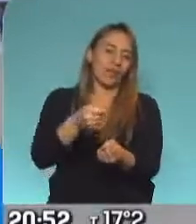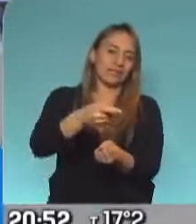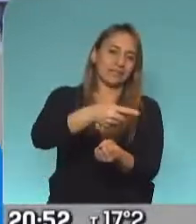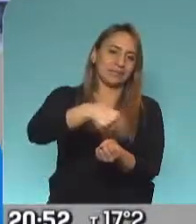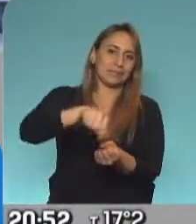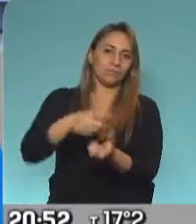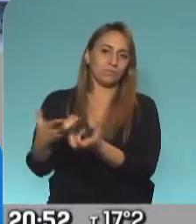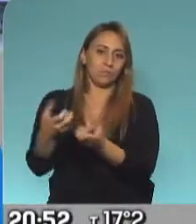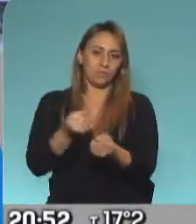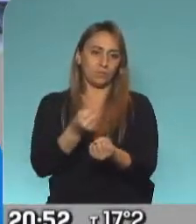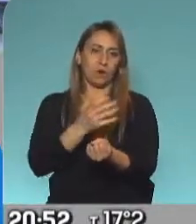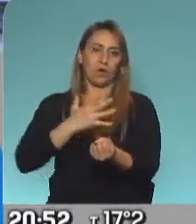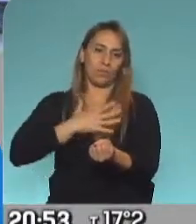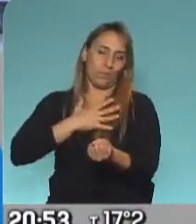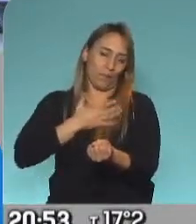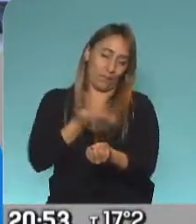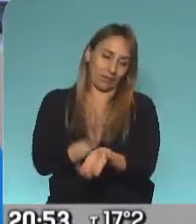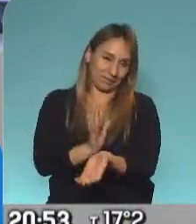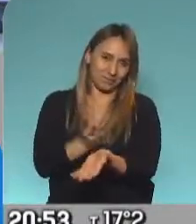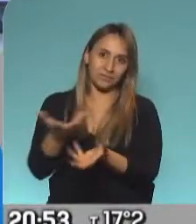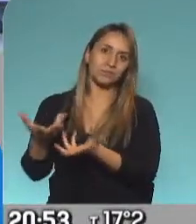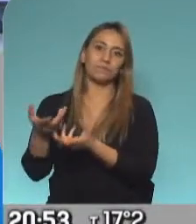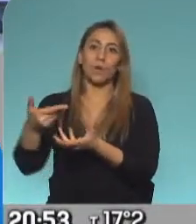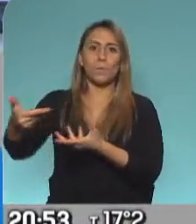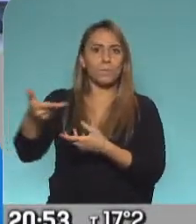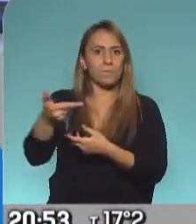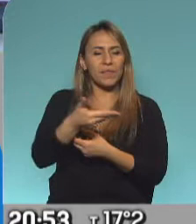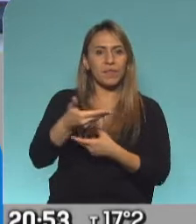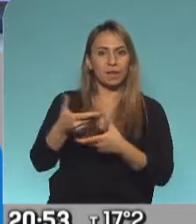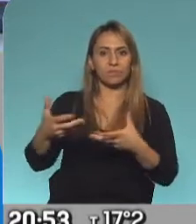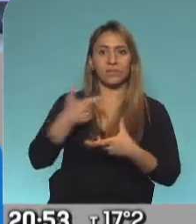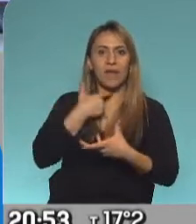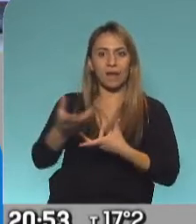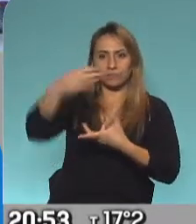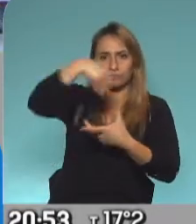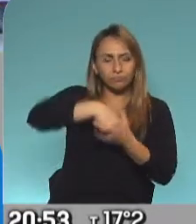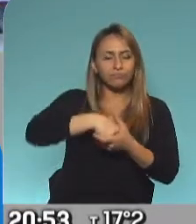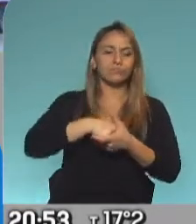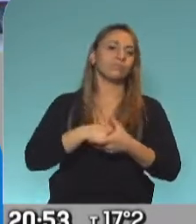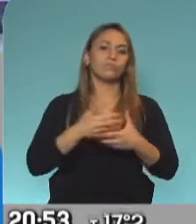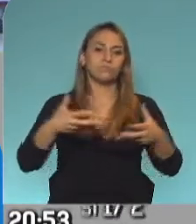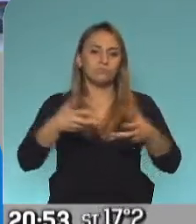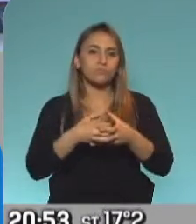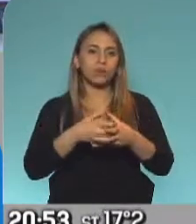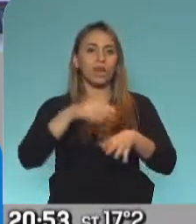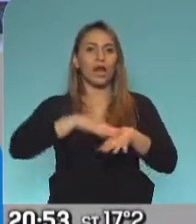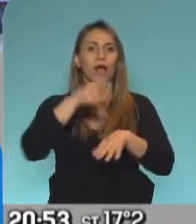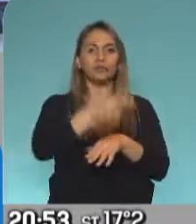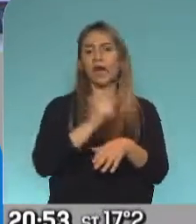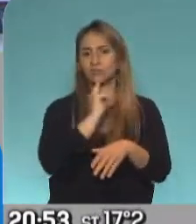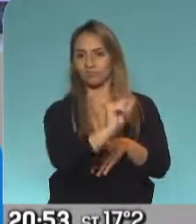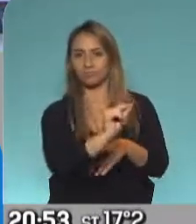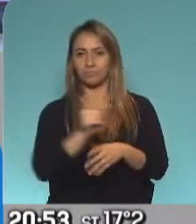defensoría como institución pide ser querellante en la causa porque considera que los defensores oficiales también